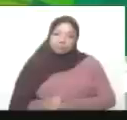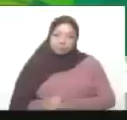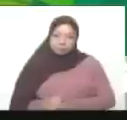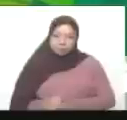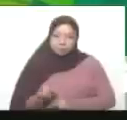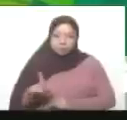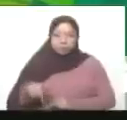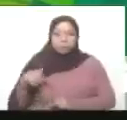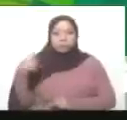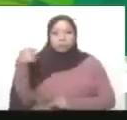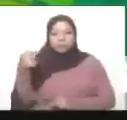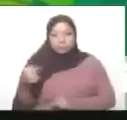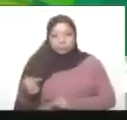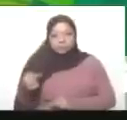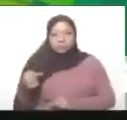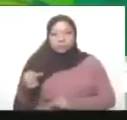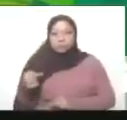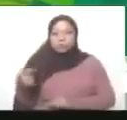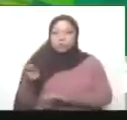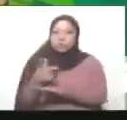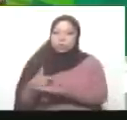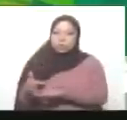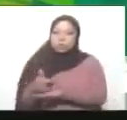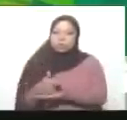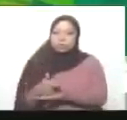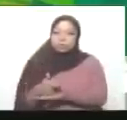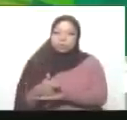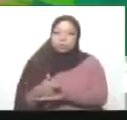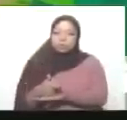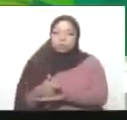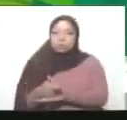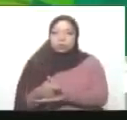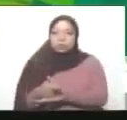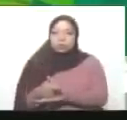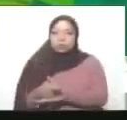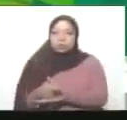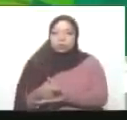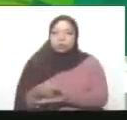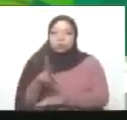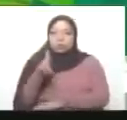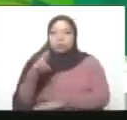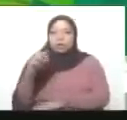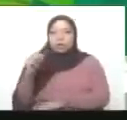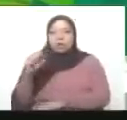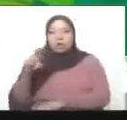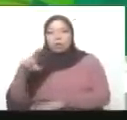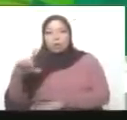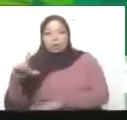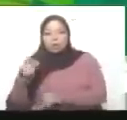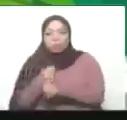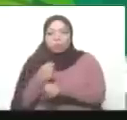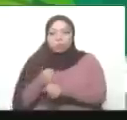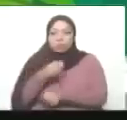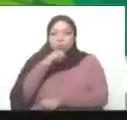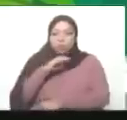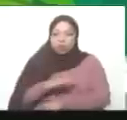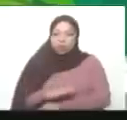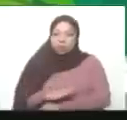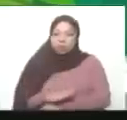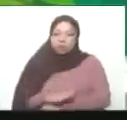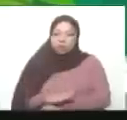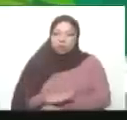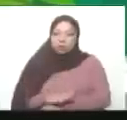y luego bajo los gobiernos de Rómulo Betancourt Raúl León y Venezuela mantuvo una posición histórica